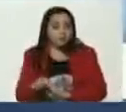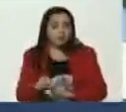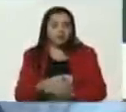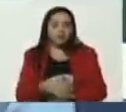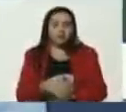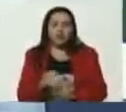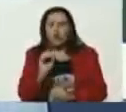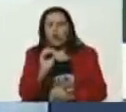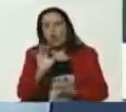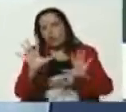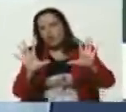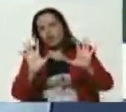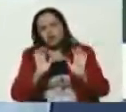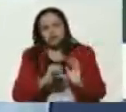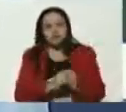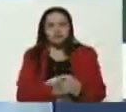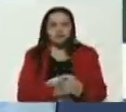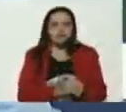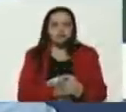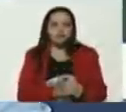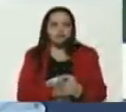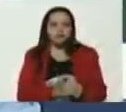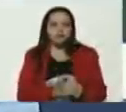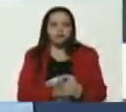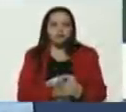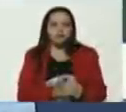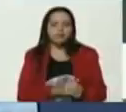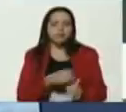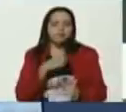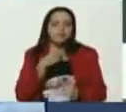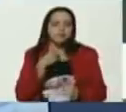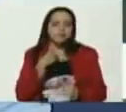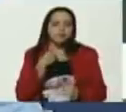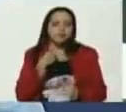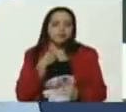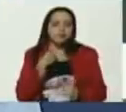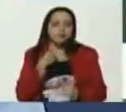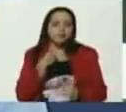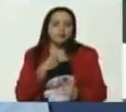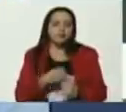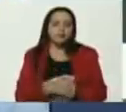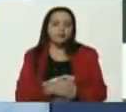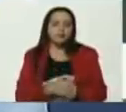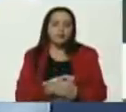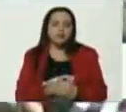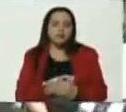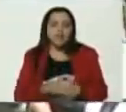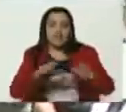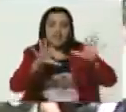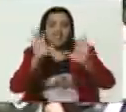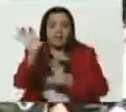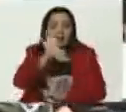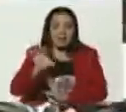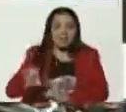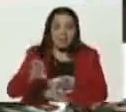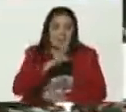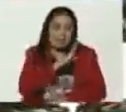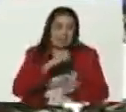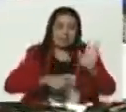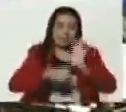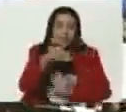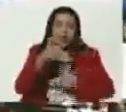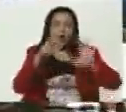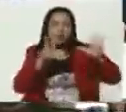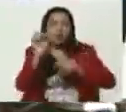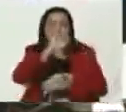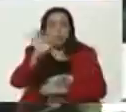o 10 para no decir mucho, no decir tan poco, perdón, tienen más del 80% de las vacunas. Y los